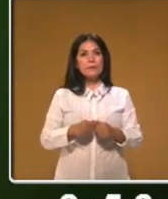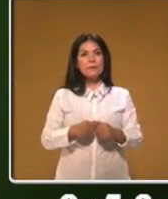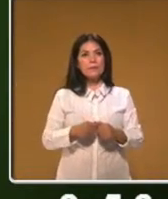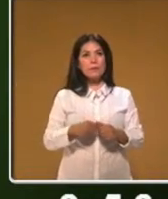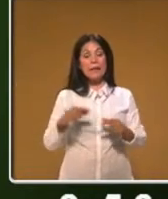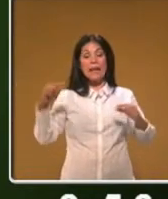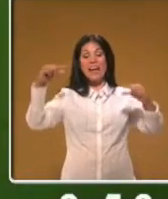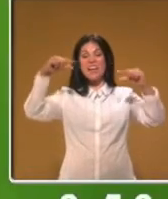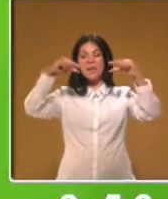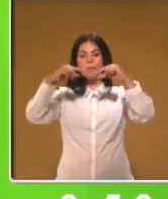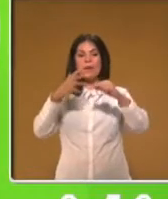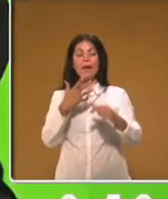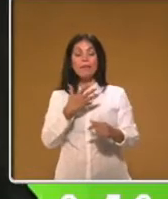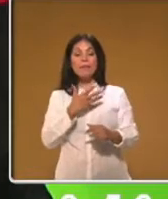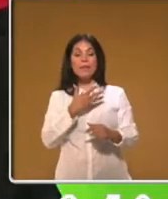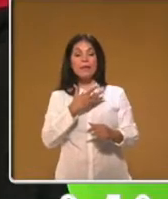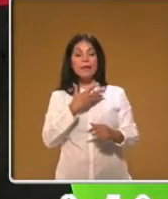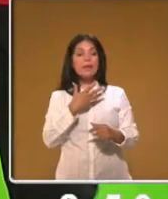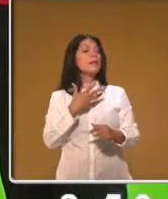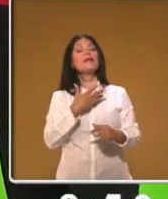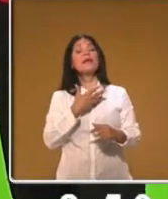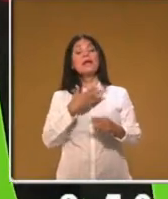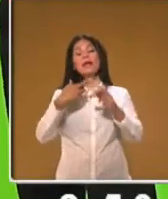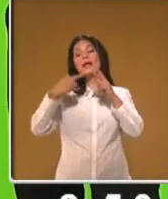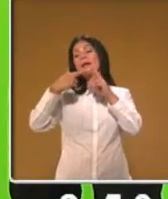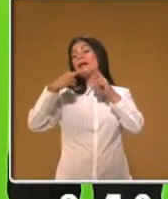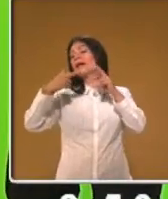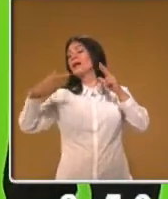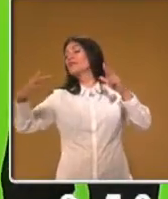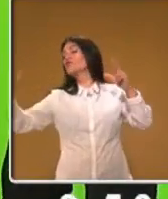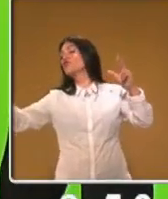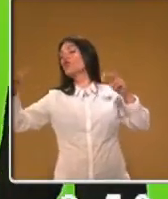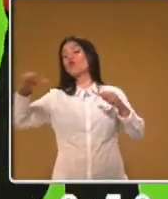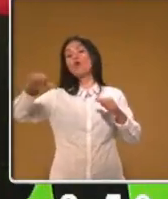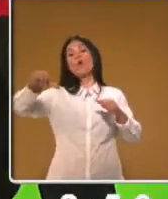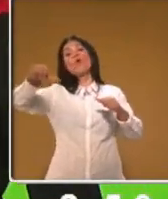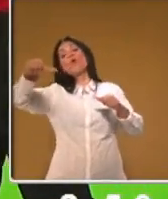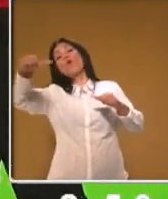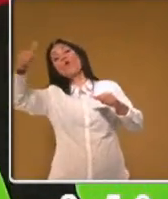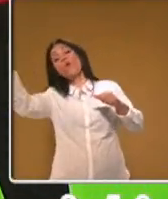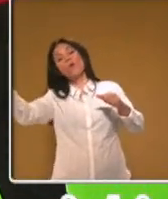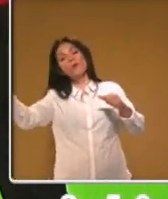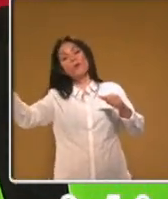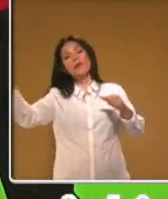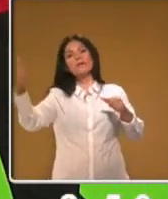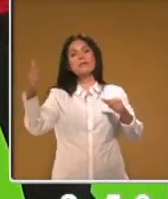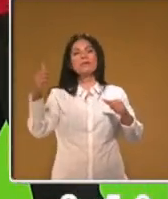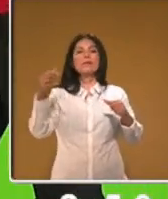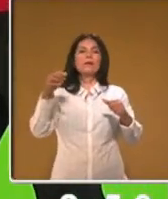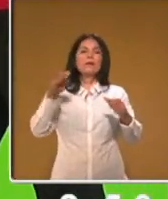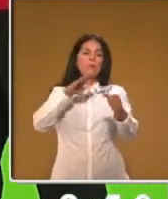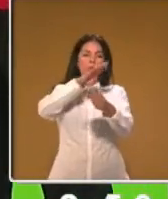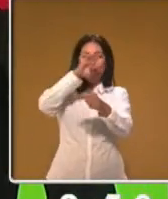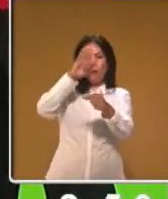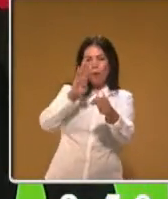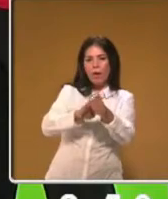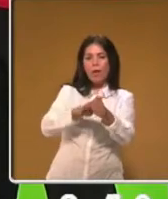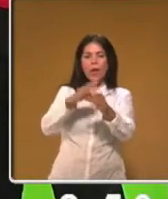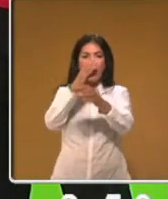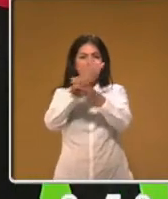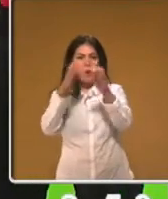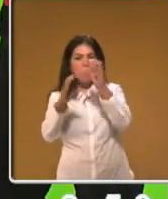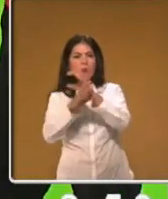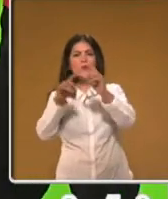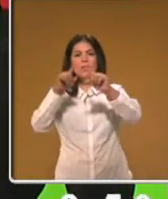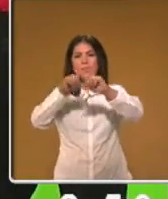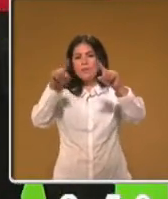interactúa con otras ciencias como matemáticas, como física, como biología, pero también en otros campos como el de